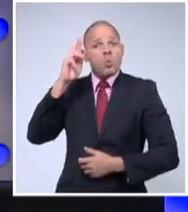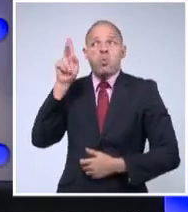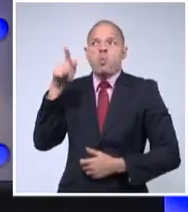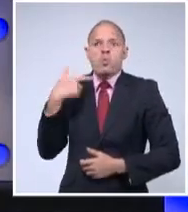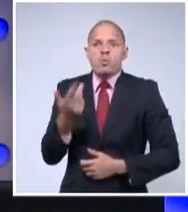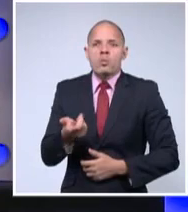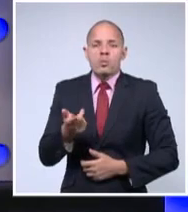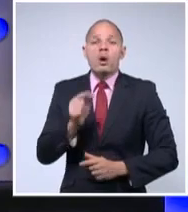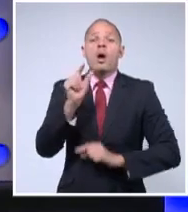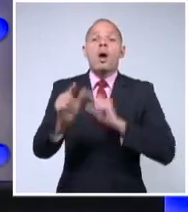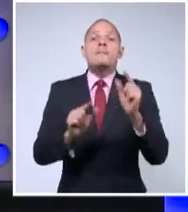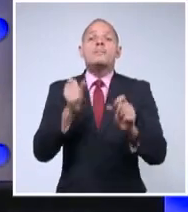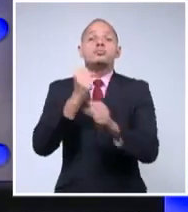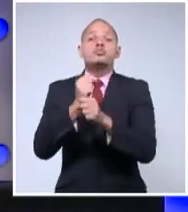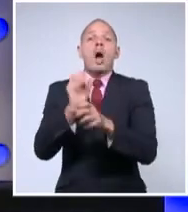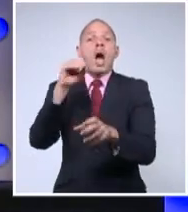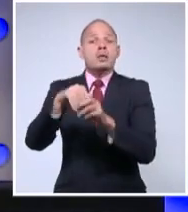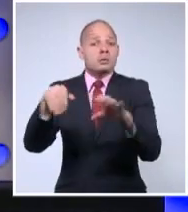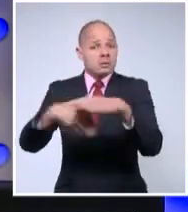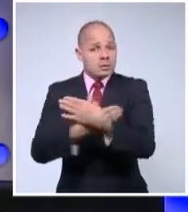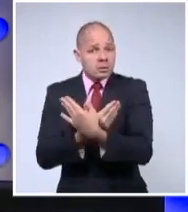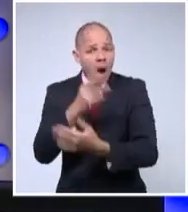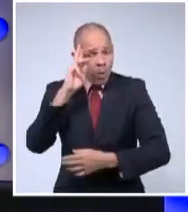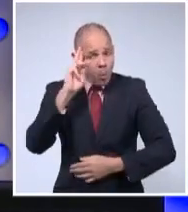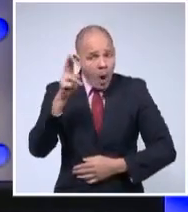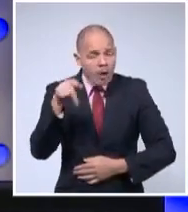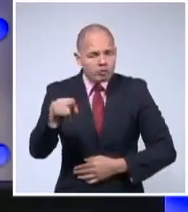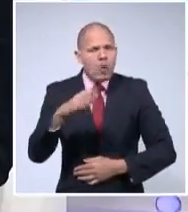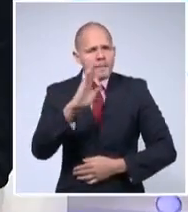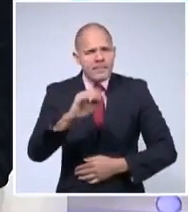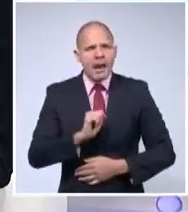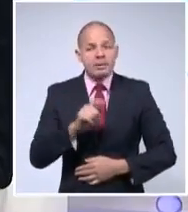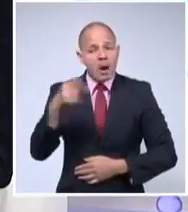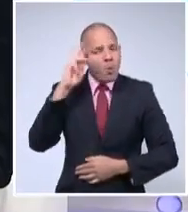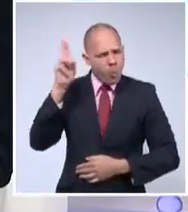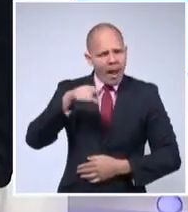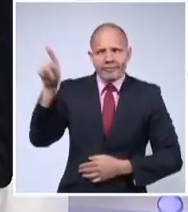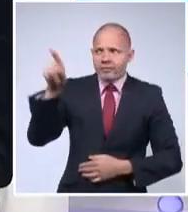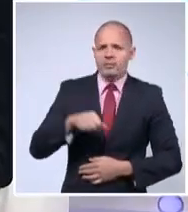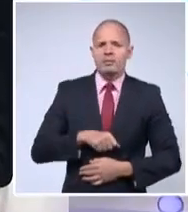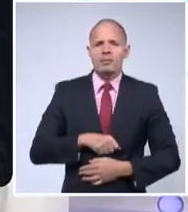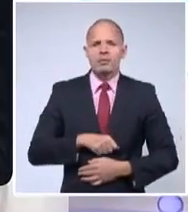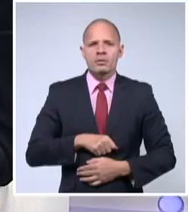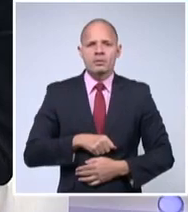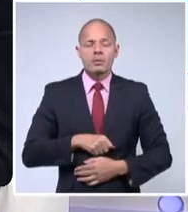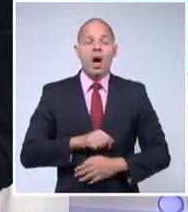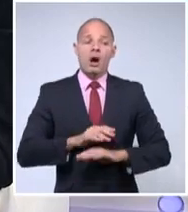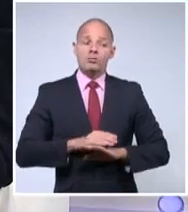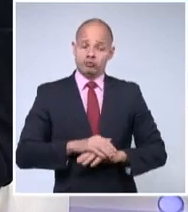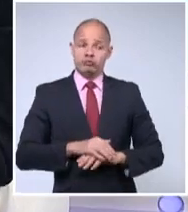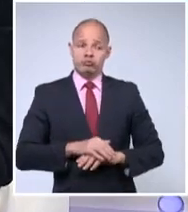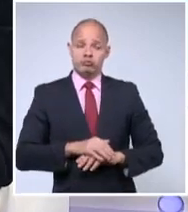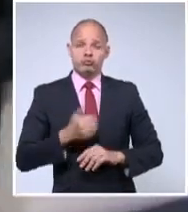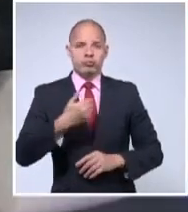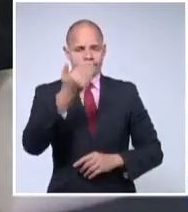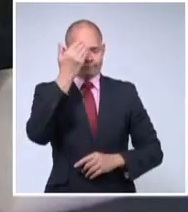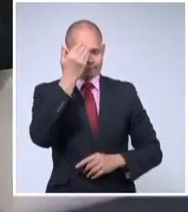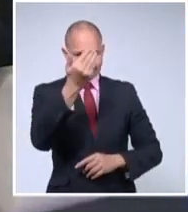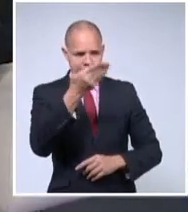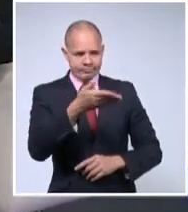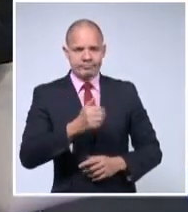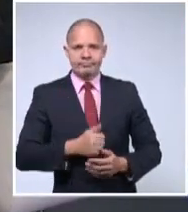diplomáticos estadounidenses y que se lo recuerden a su gobierno. Agradezco muchísimo su presencia en este momento, en este segmento.